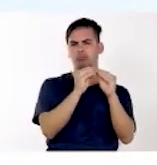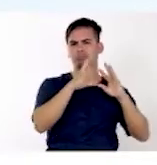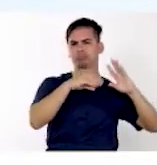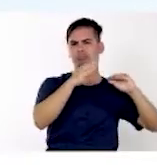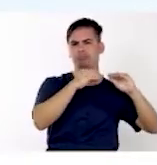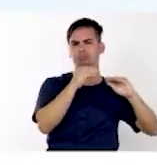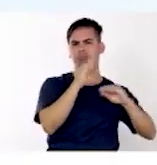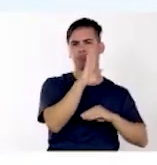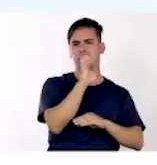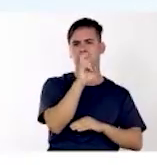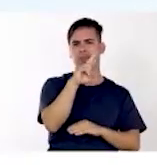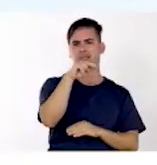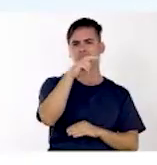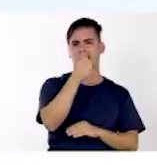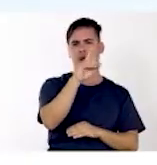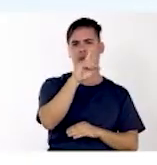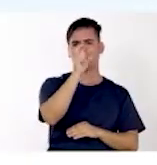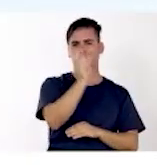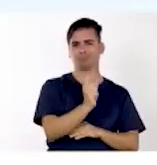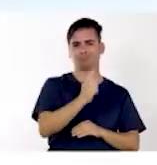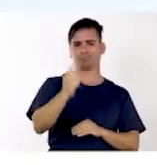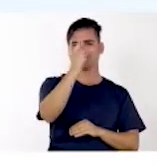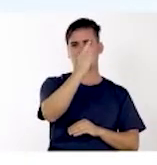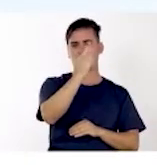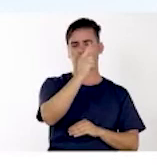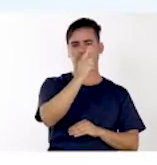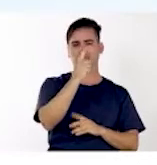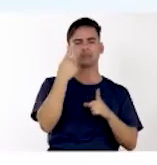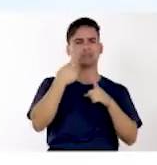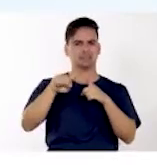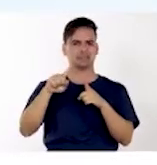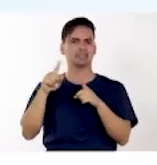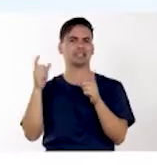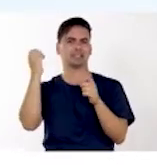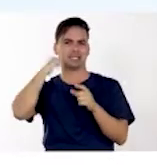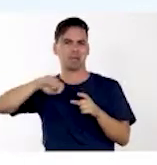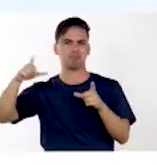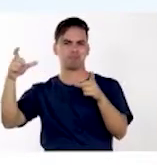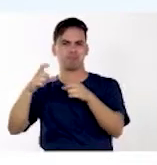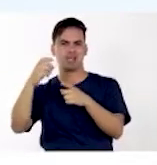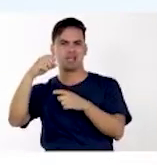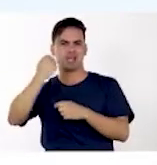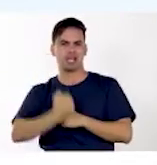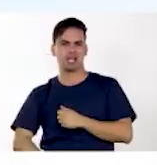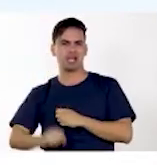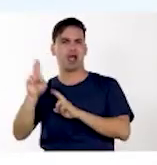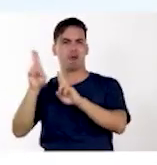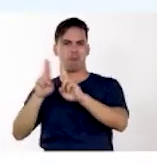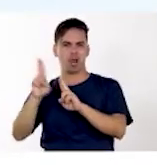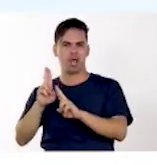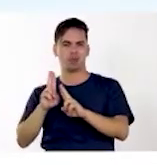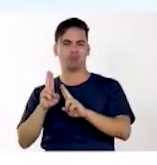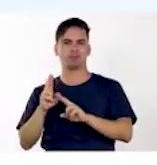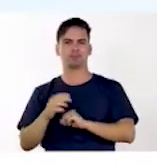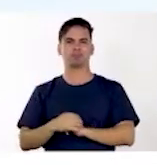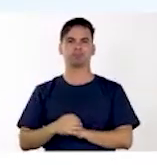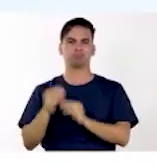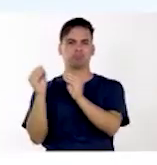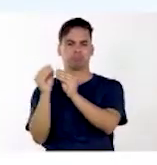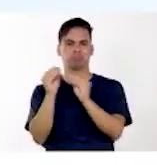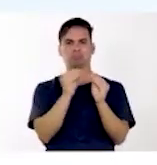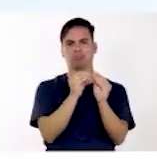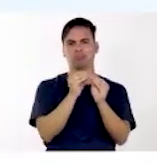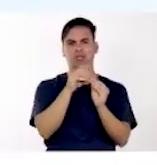viene ese nombre de la Poncia, porque verán que los nombres de cada una de ellas tiene un mensaje, tiene un